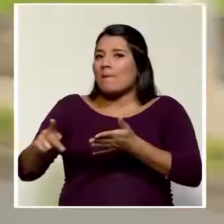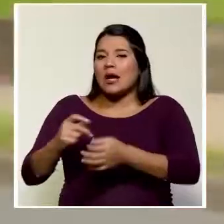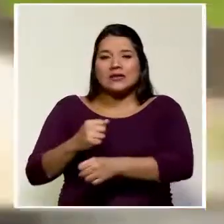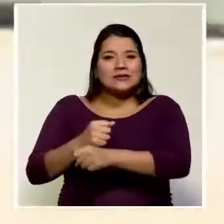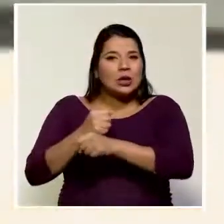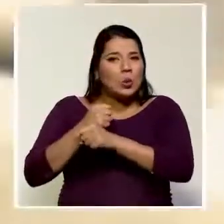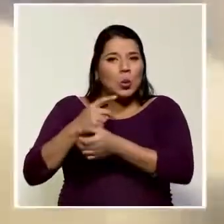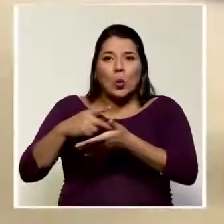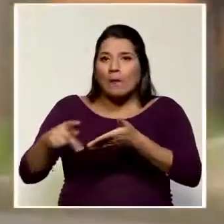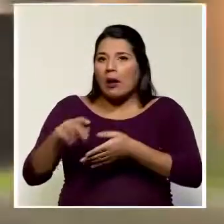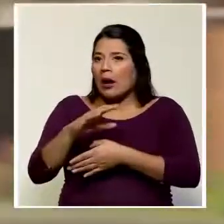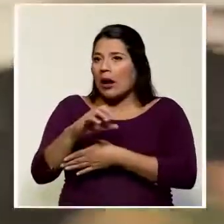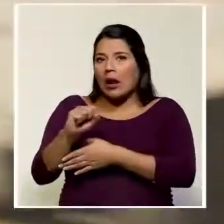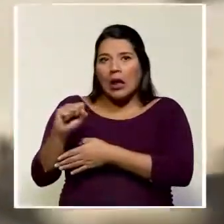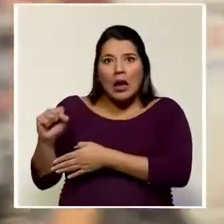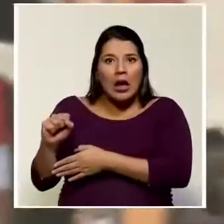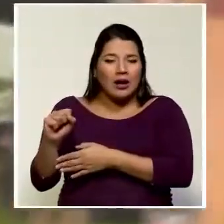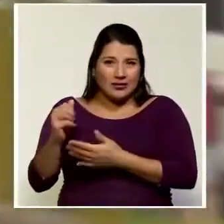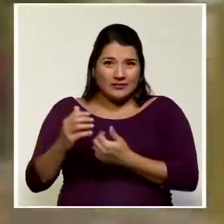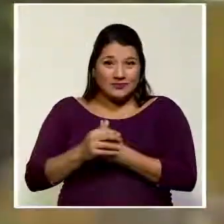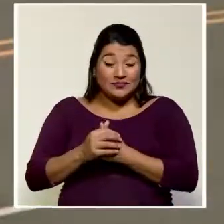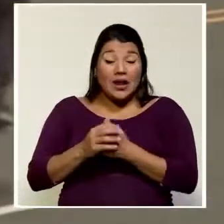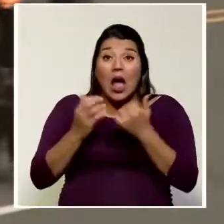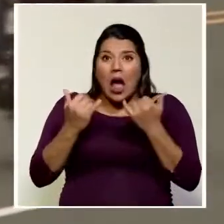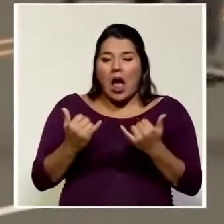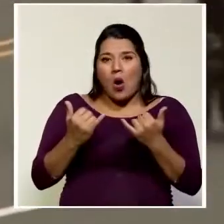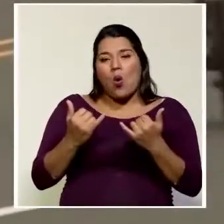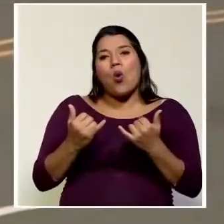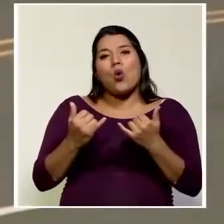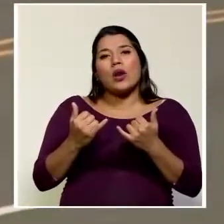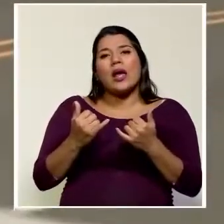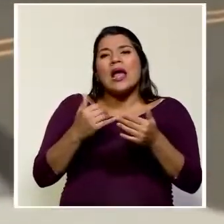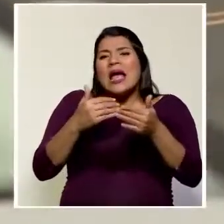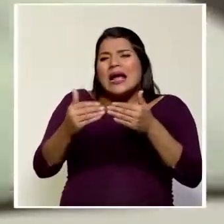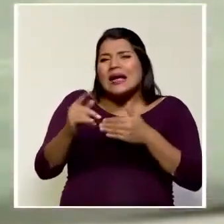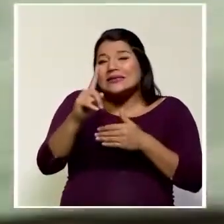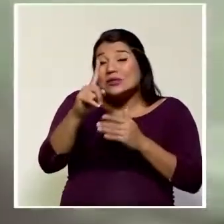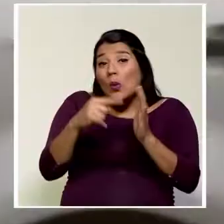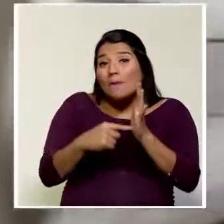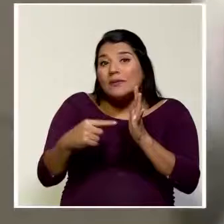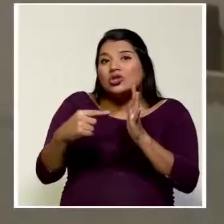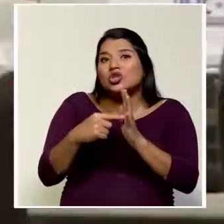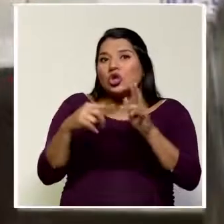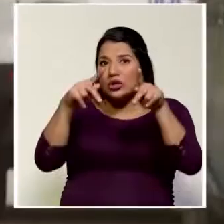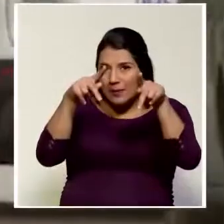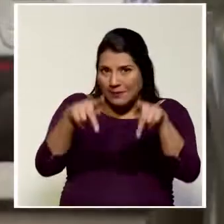es menor, ya que a la hora de los números electorales hablamos de casi 1 millón de personas,